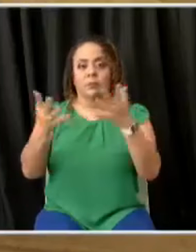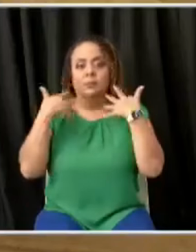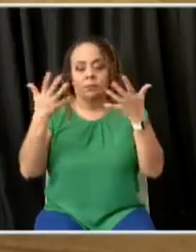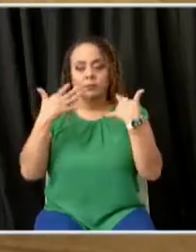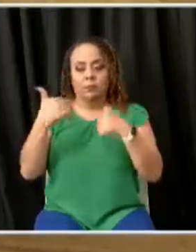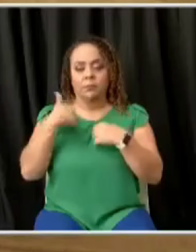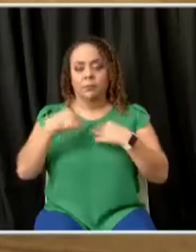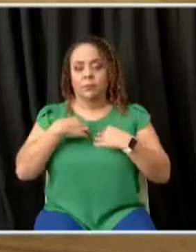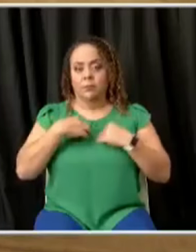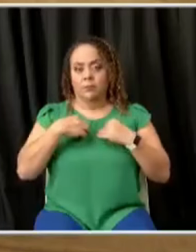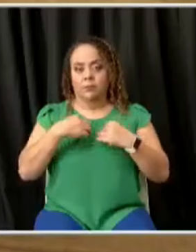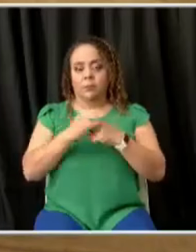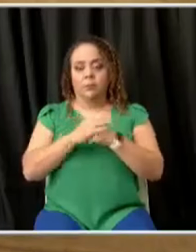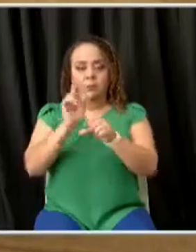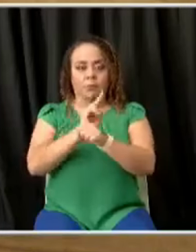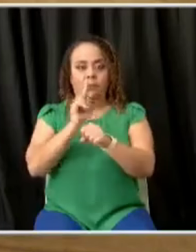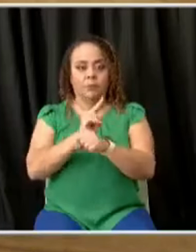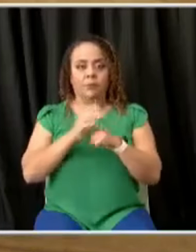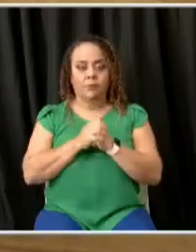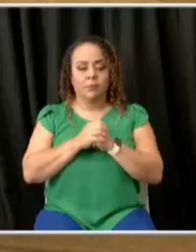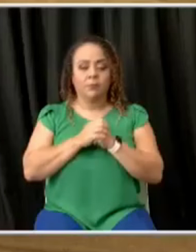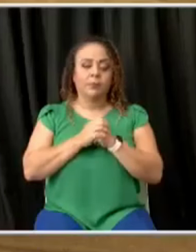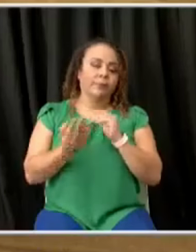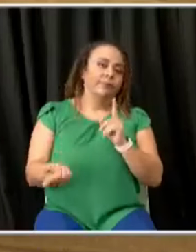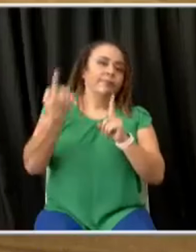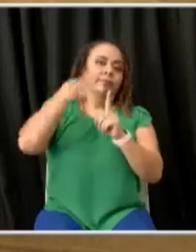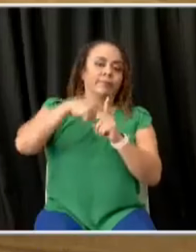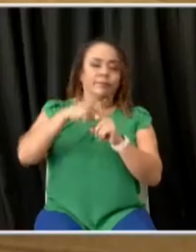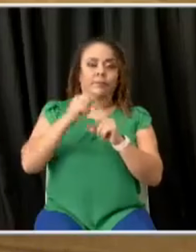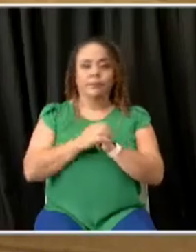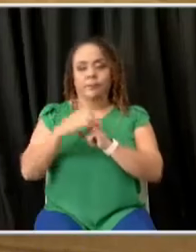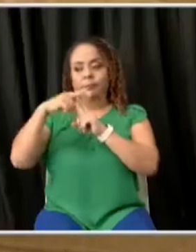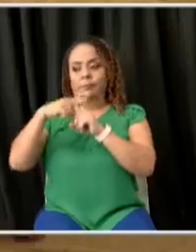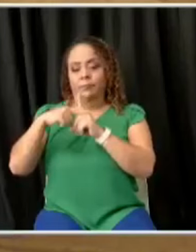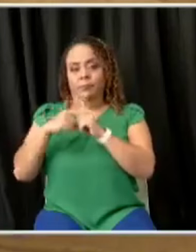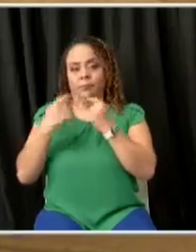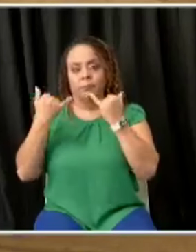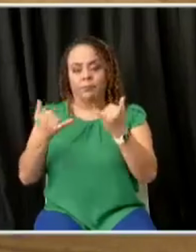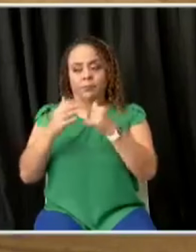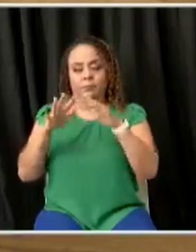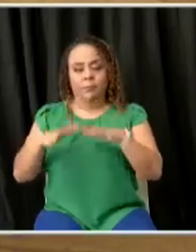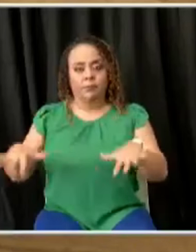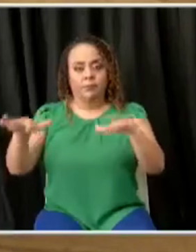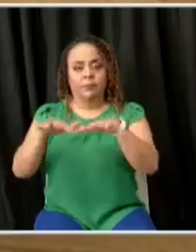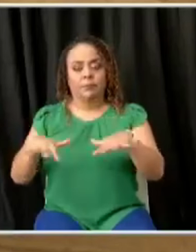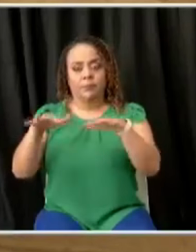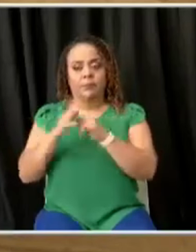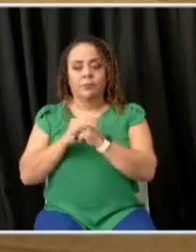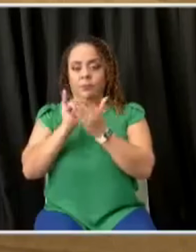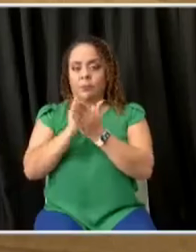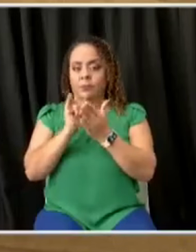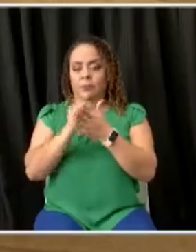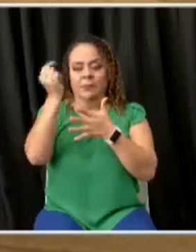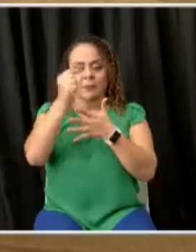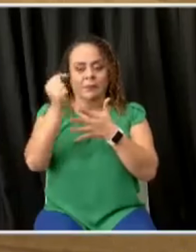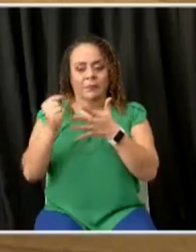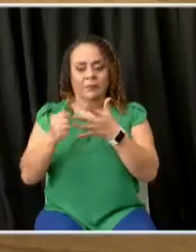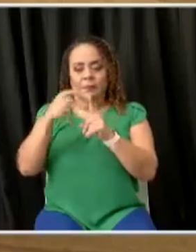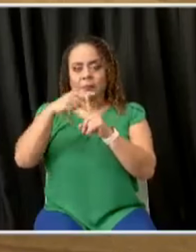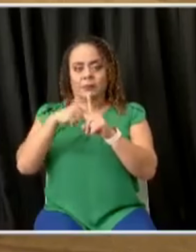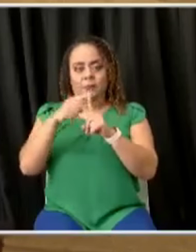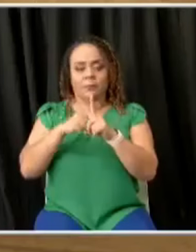la ropa que utilizamos, más la temperatura que está ya del ambiente. Es una carga de temperatura,